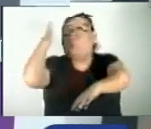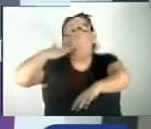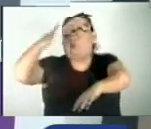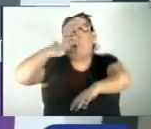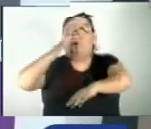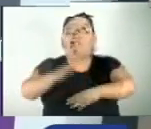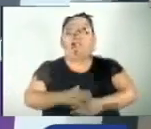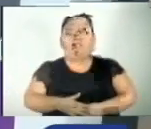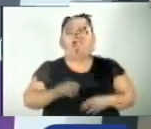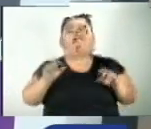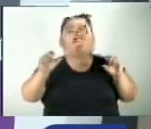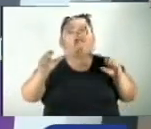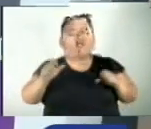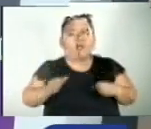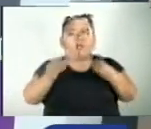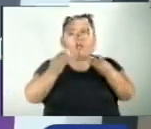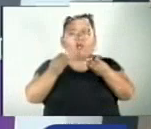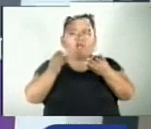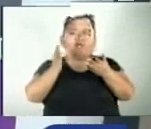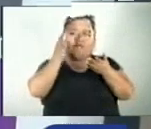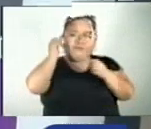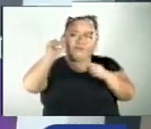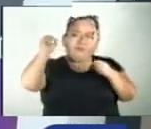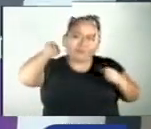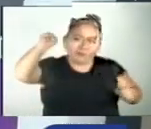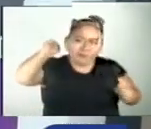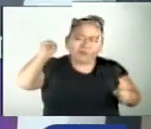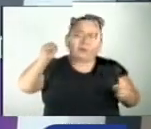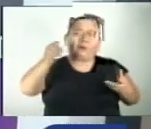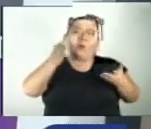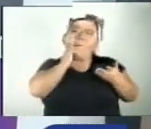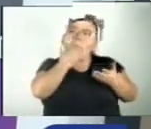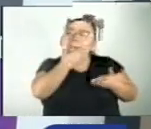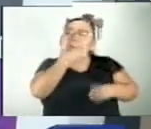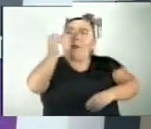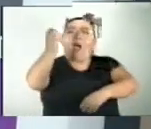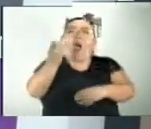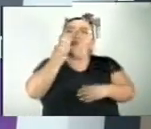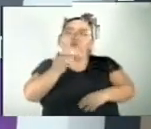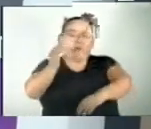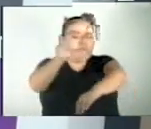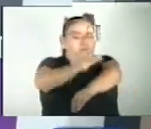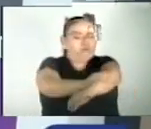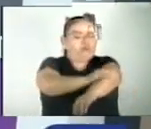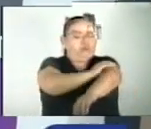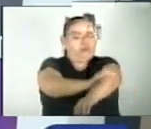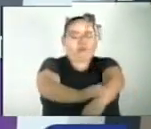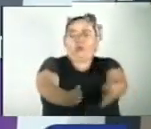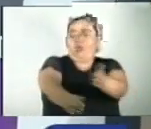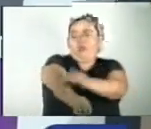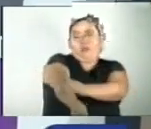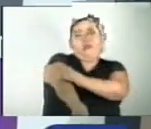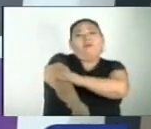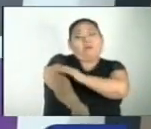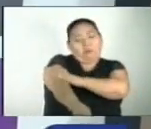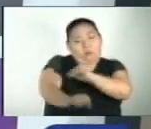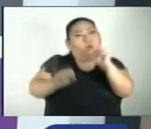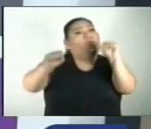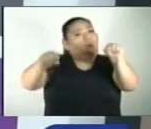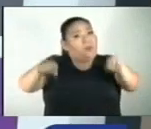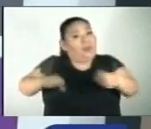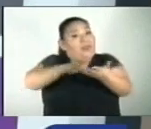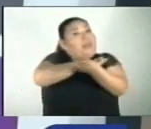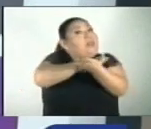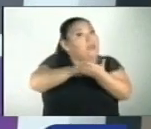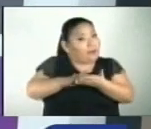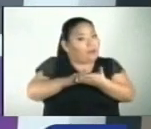Sí podemos poner paños húmedos con un apósito limpio, ¿verdad? Asegurarnos de que esté limpio